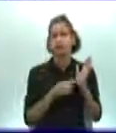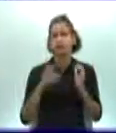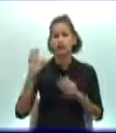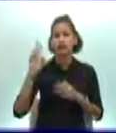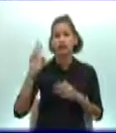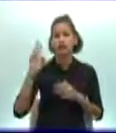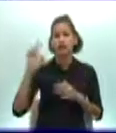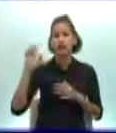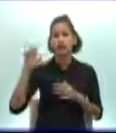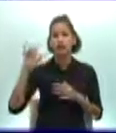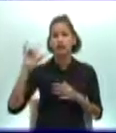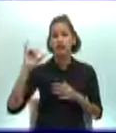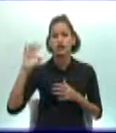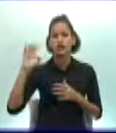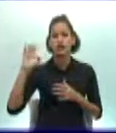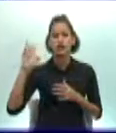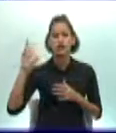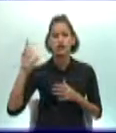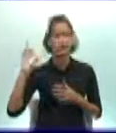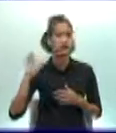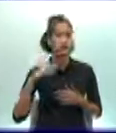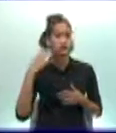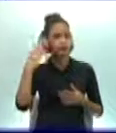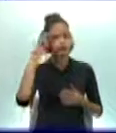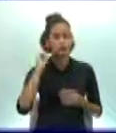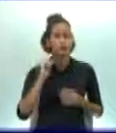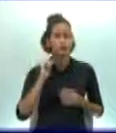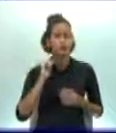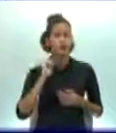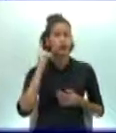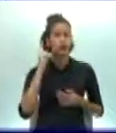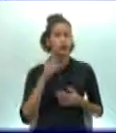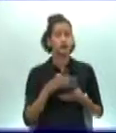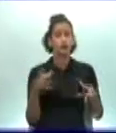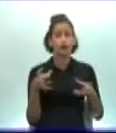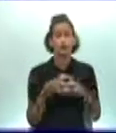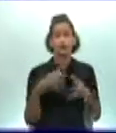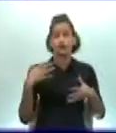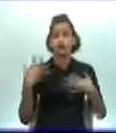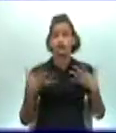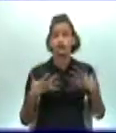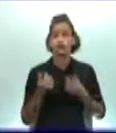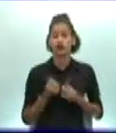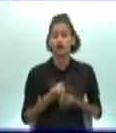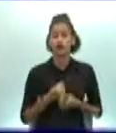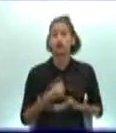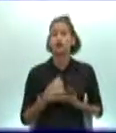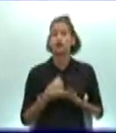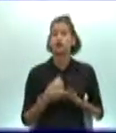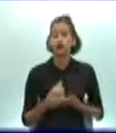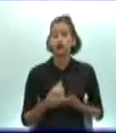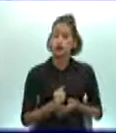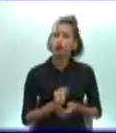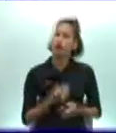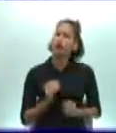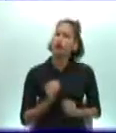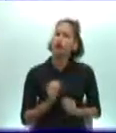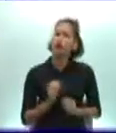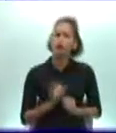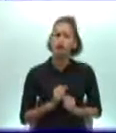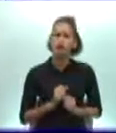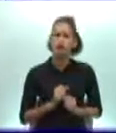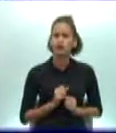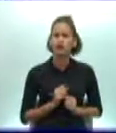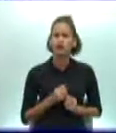cubano. Hemos dejado orientado un grupo de actividades que le permitirá, con ayuda de sus familiares, por supuesto, utilizando el libro